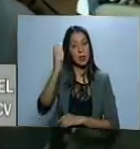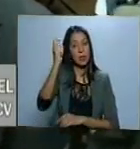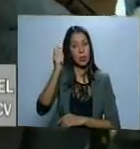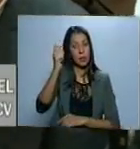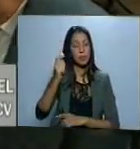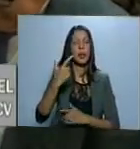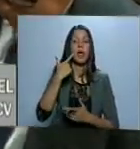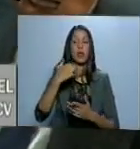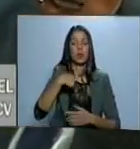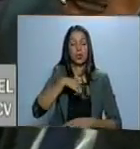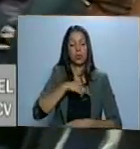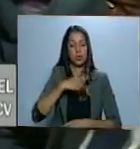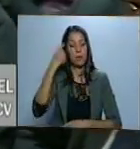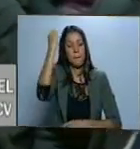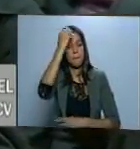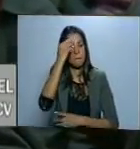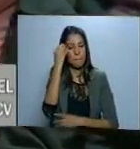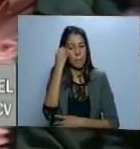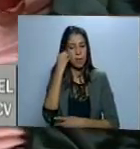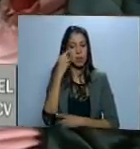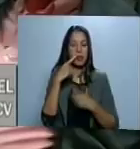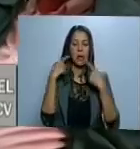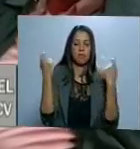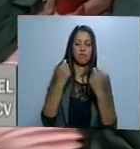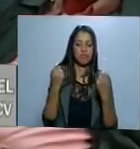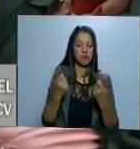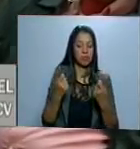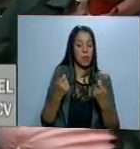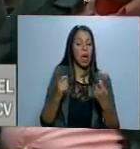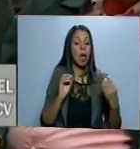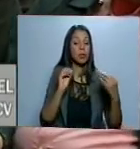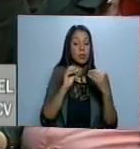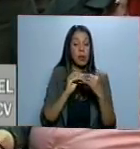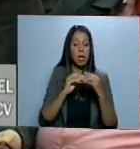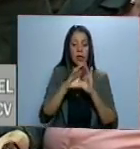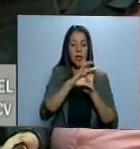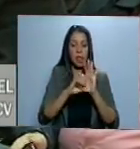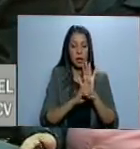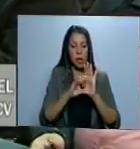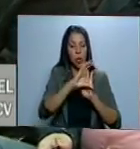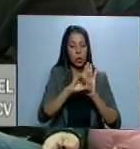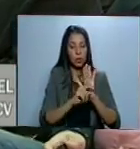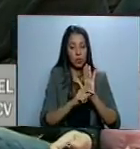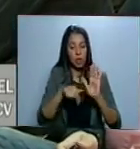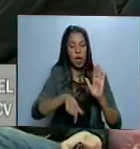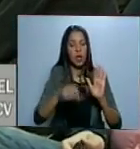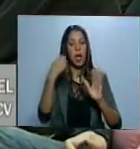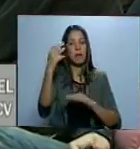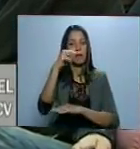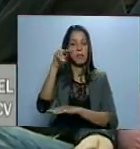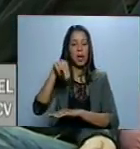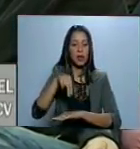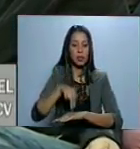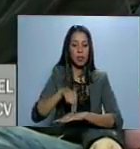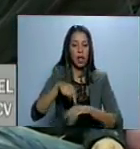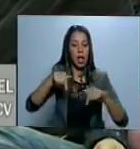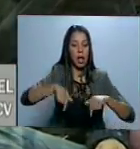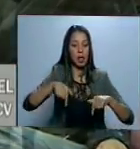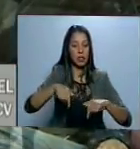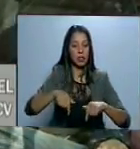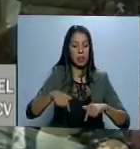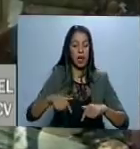través de los mecanismos de decreto constitucional que se dan aquí en la Asamblea Nacional